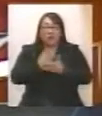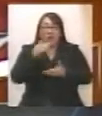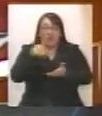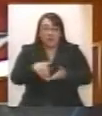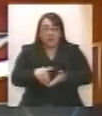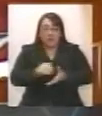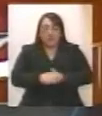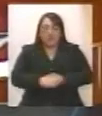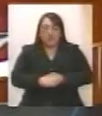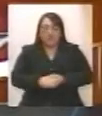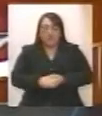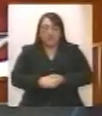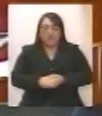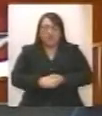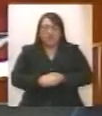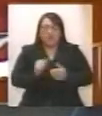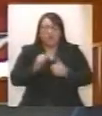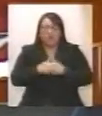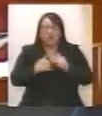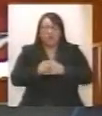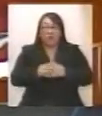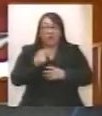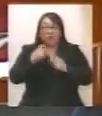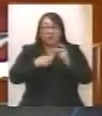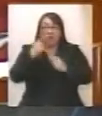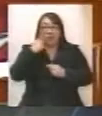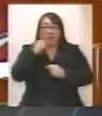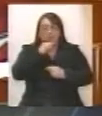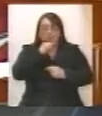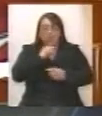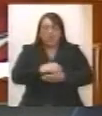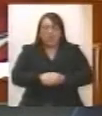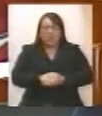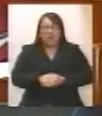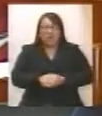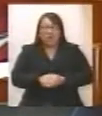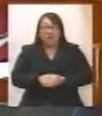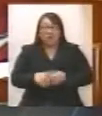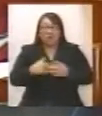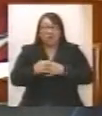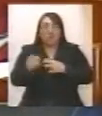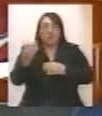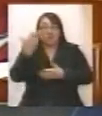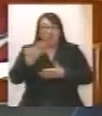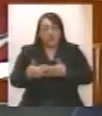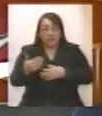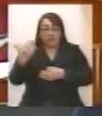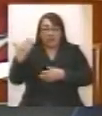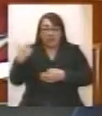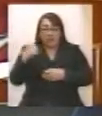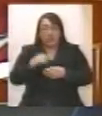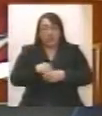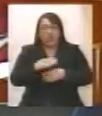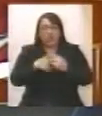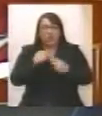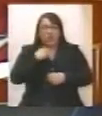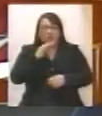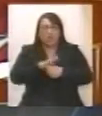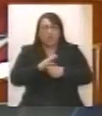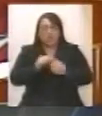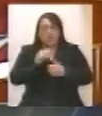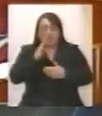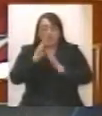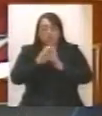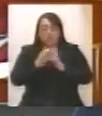él con todos los peruanos y peruanas. Por todo lo señalado y en estricto cumplimiento del